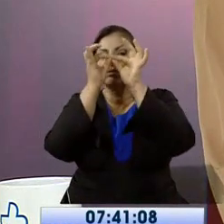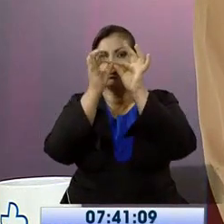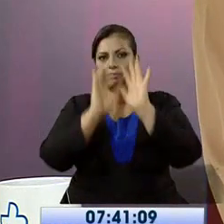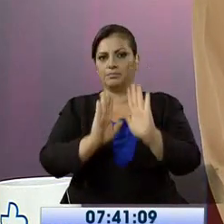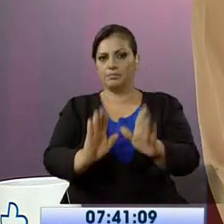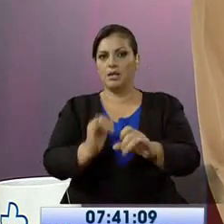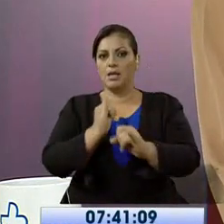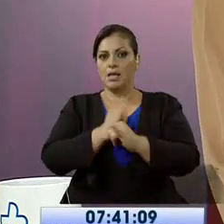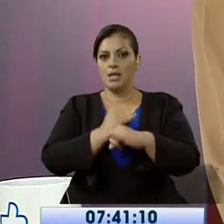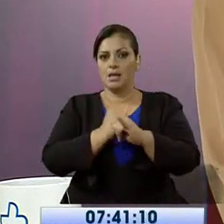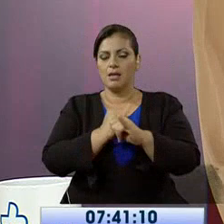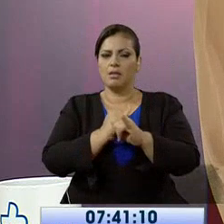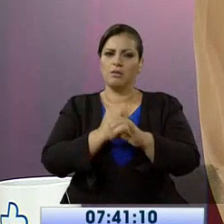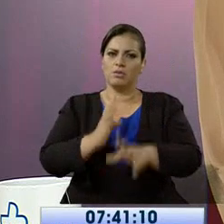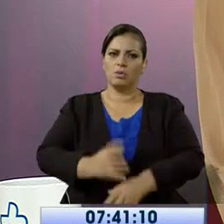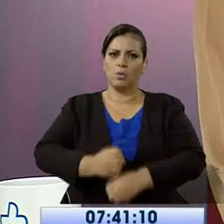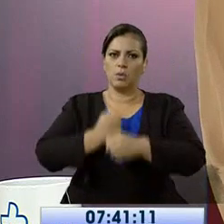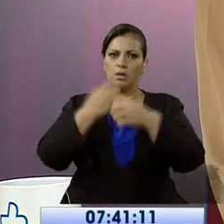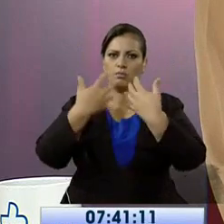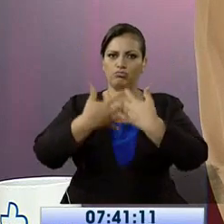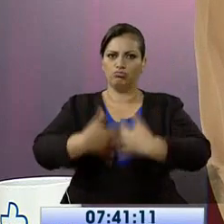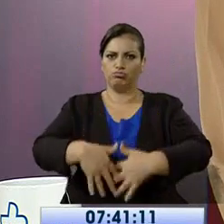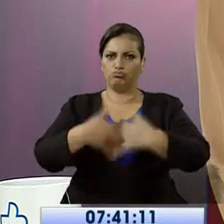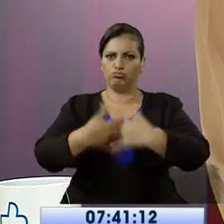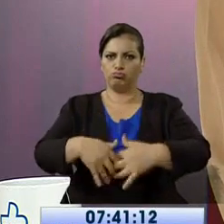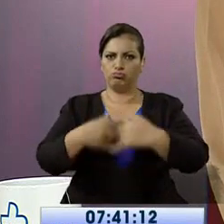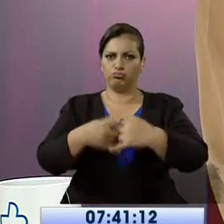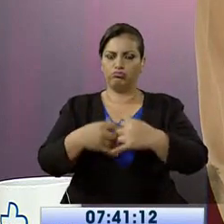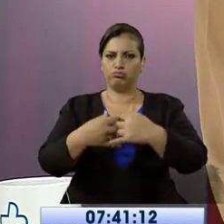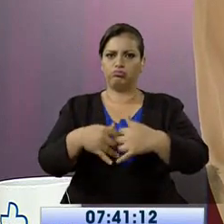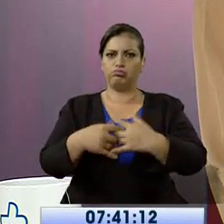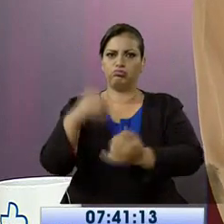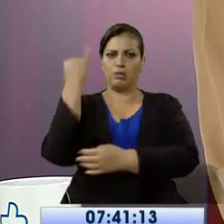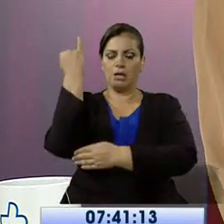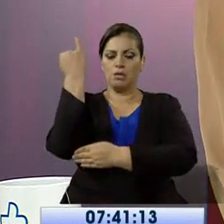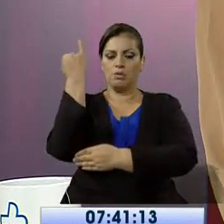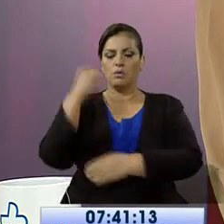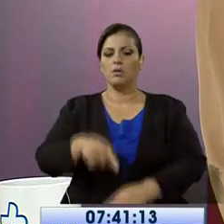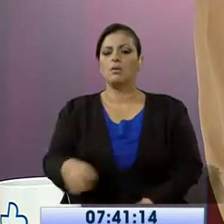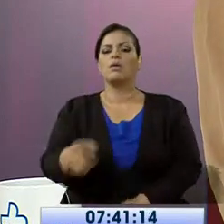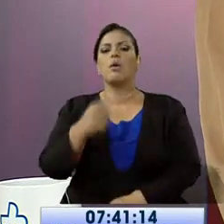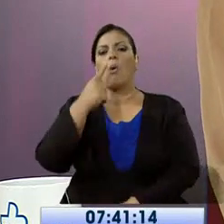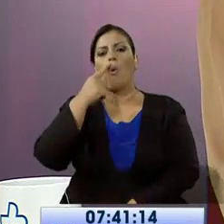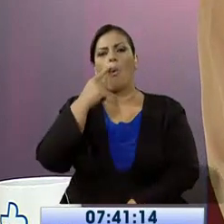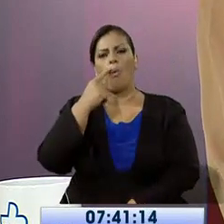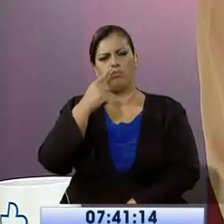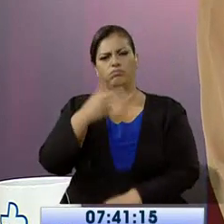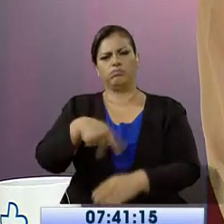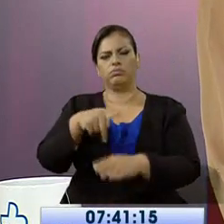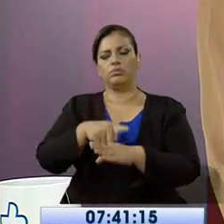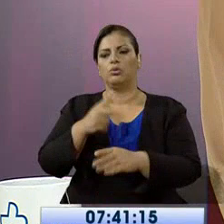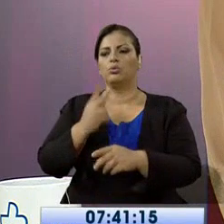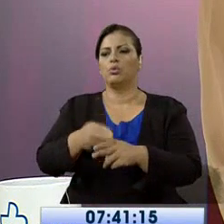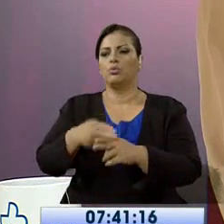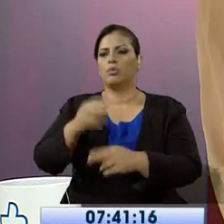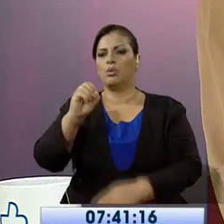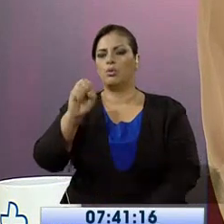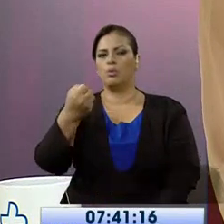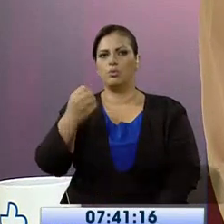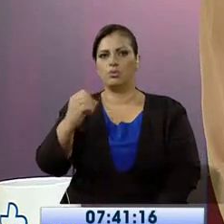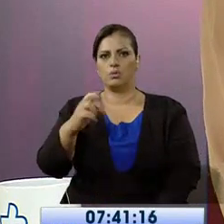Óscar Farías y el experto en incendios Heriberto Moreira sostienen que hay que emprender una